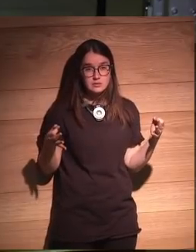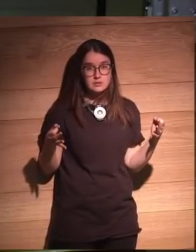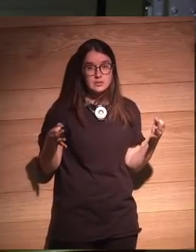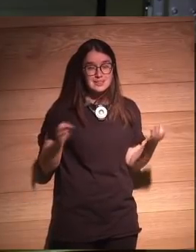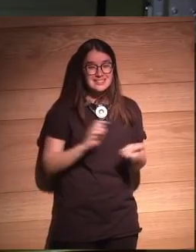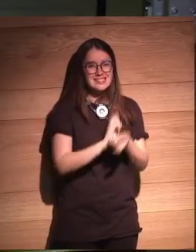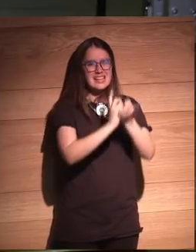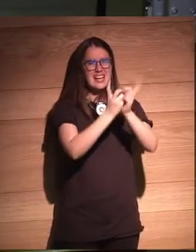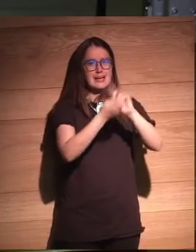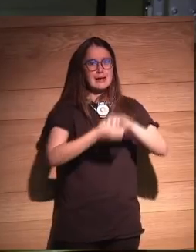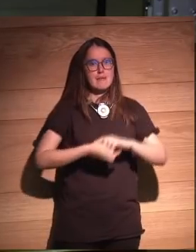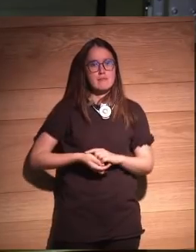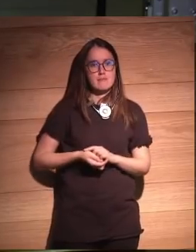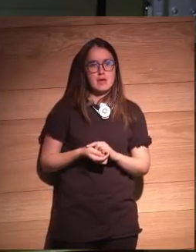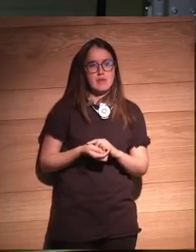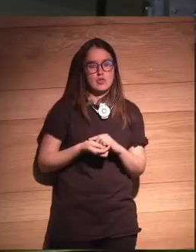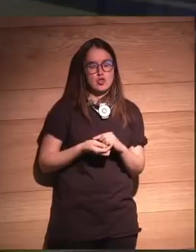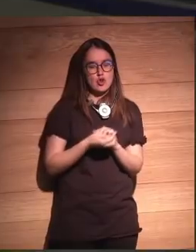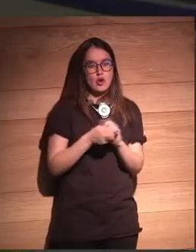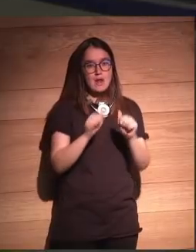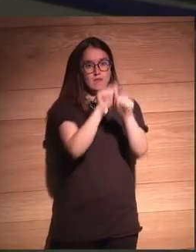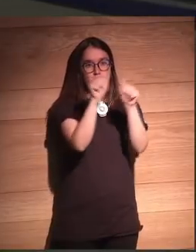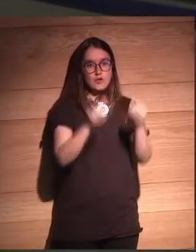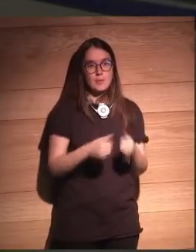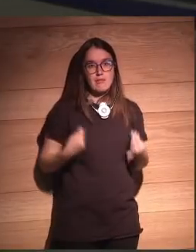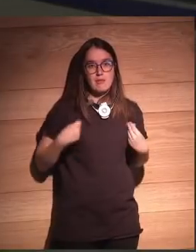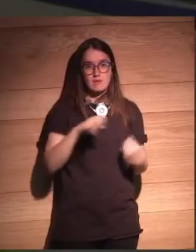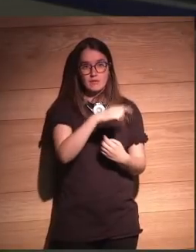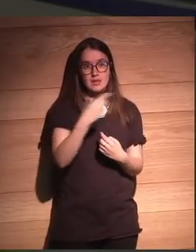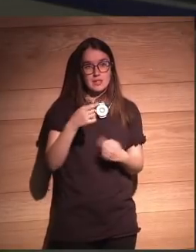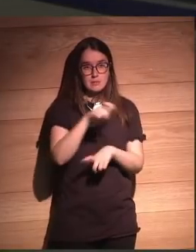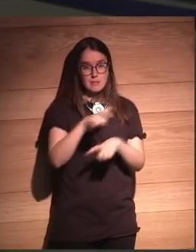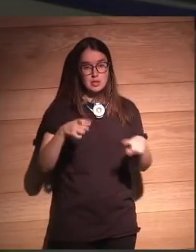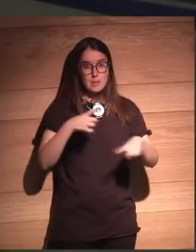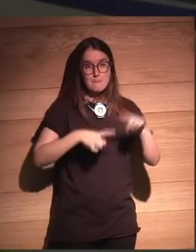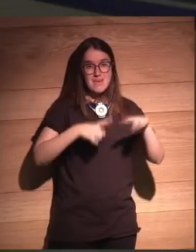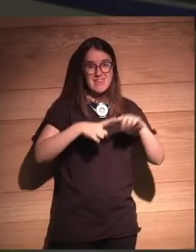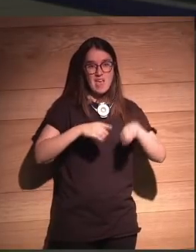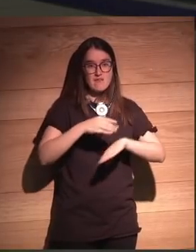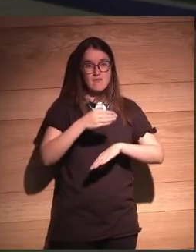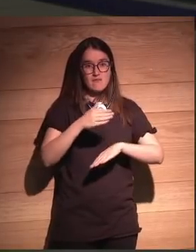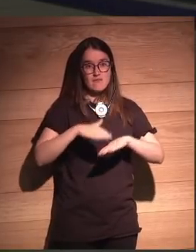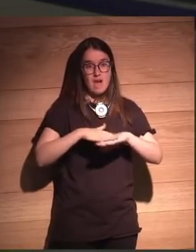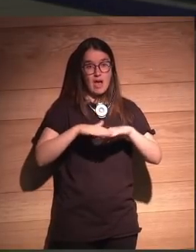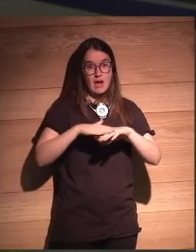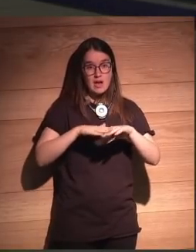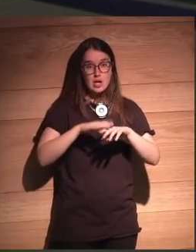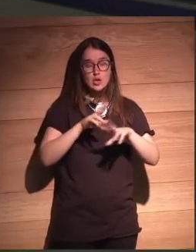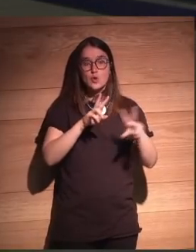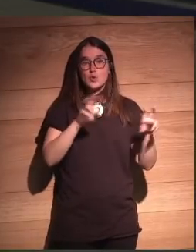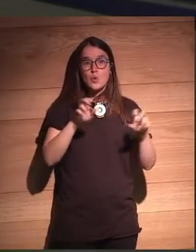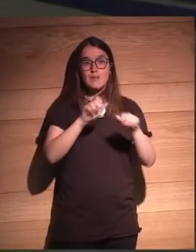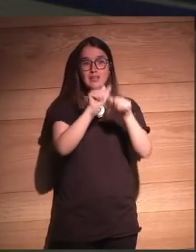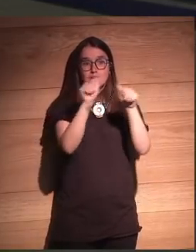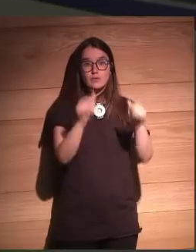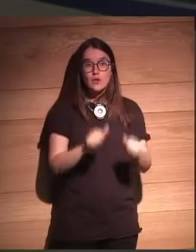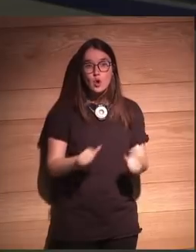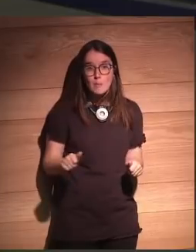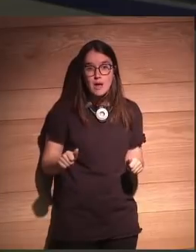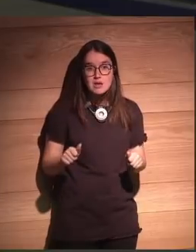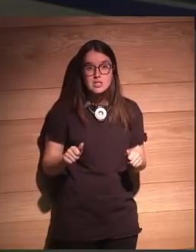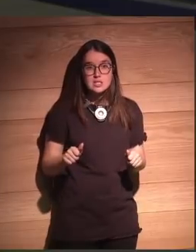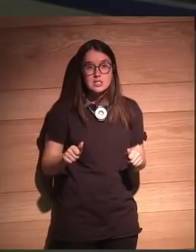está cambiando el paisaje de viviendas para gente de clase media y clase baja. Hay nuevas formas